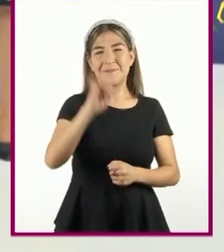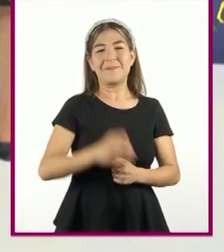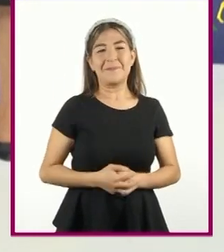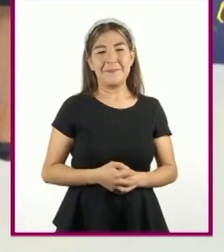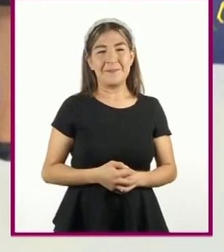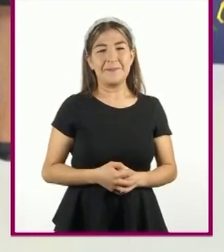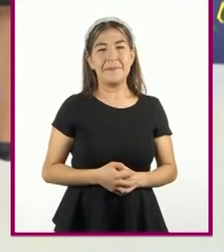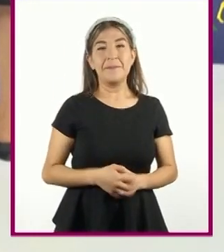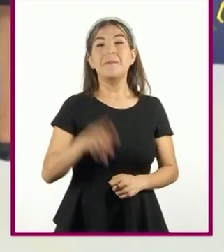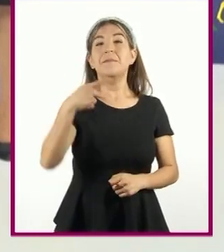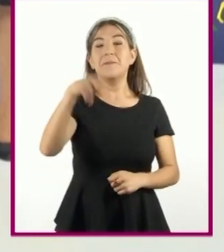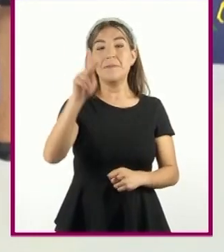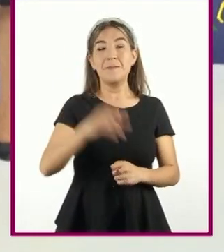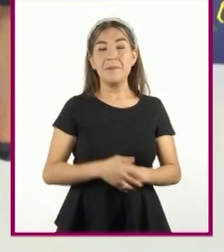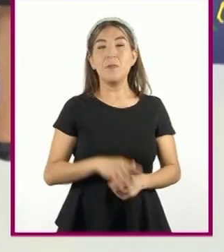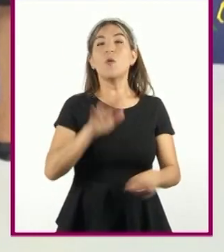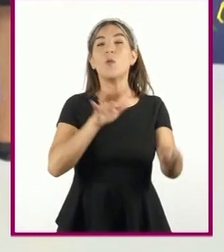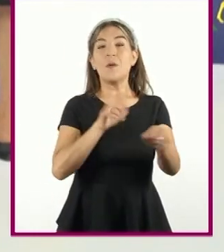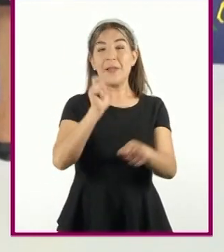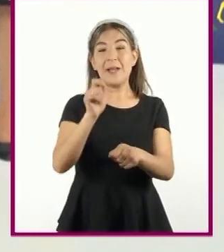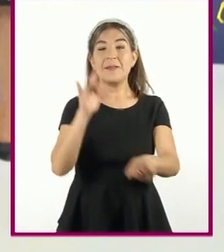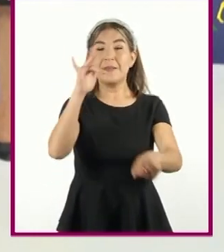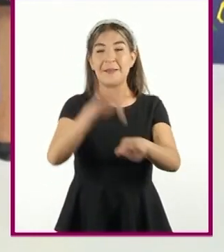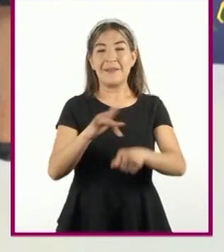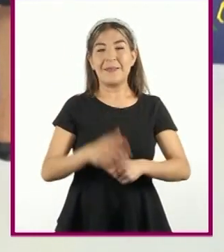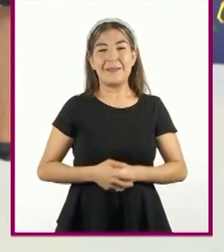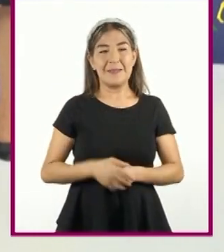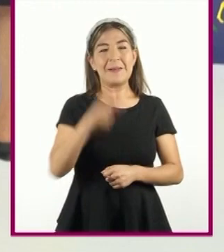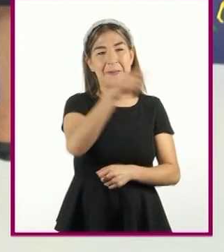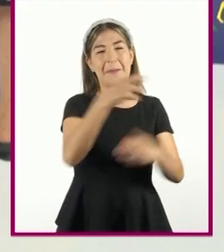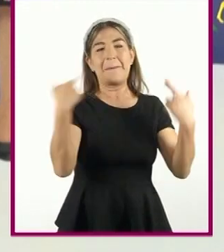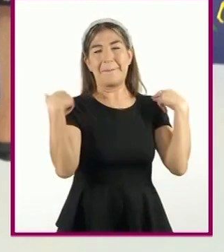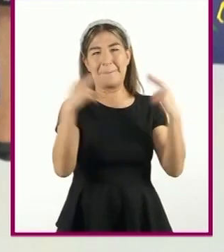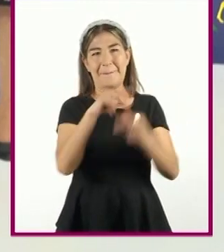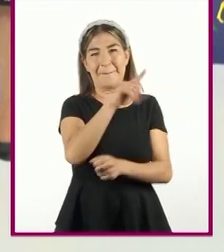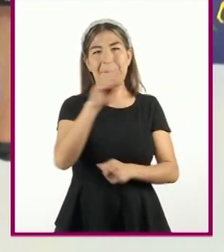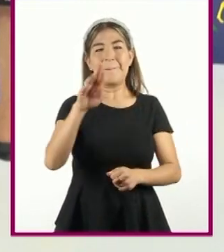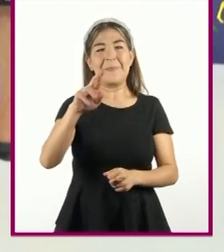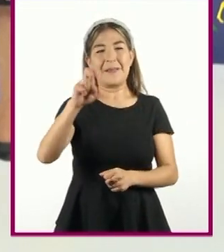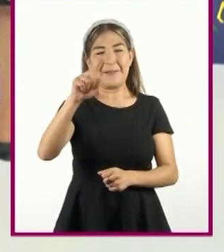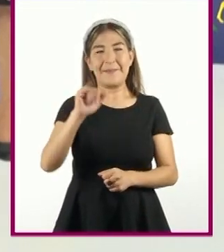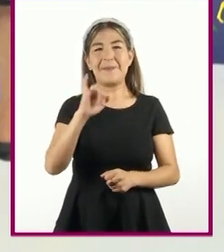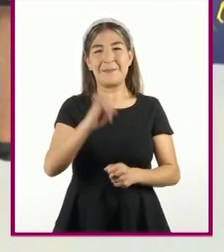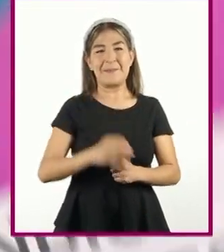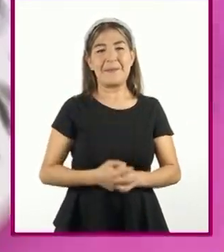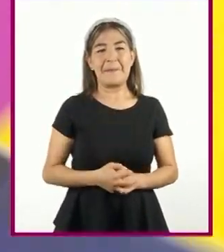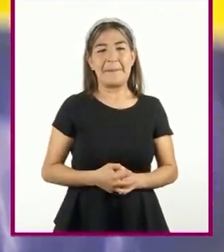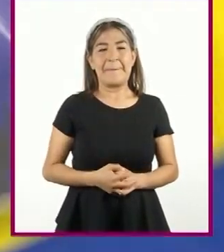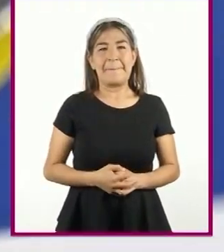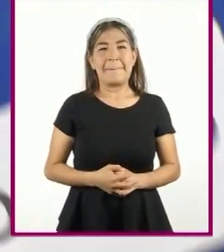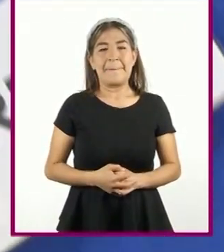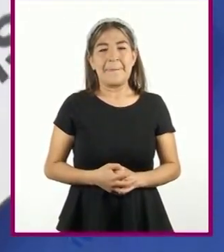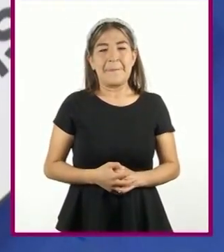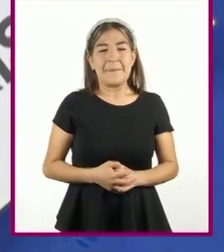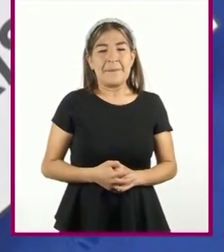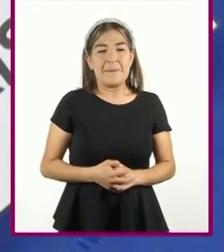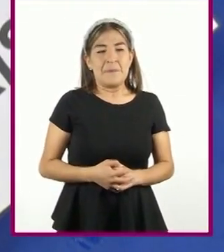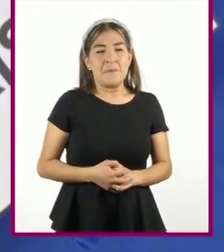supuesto, pero es el turno nuevamente de la maestra Brenda. Claro que sí.